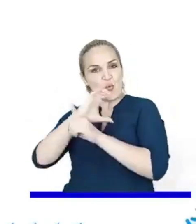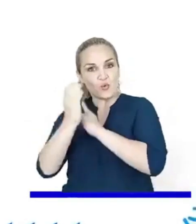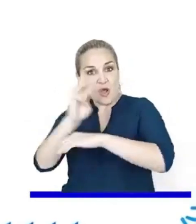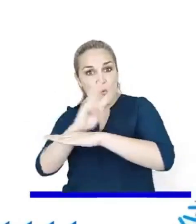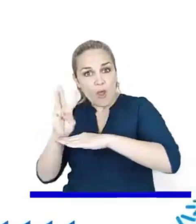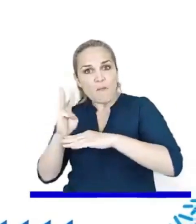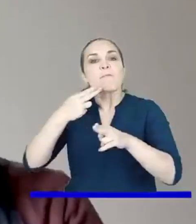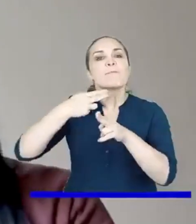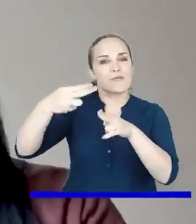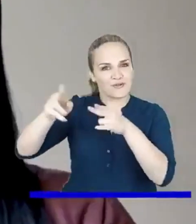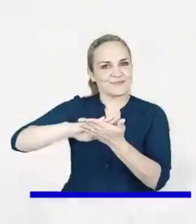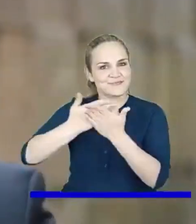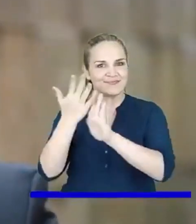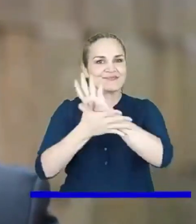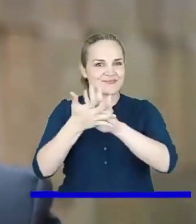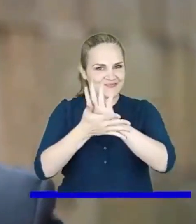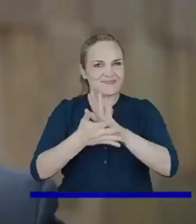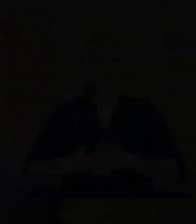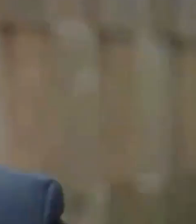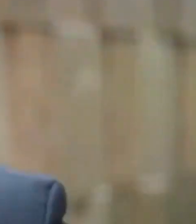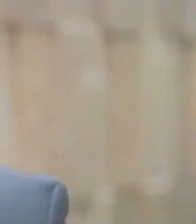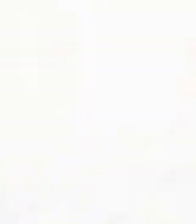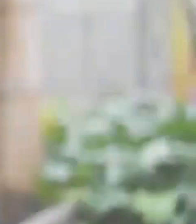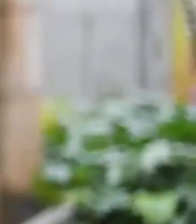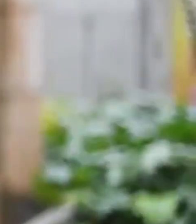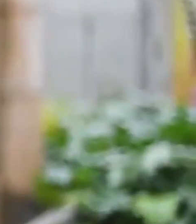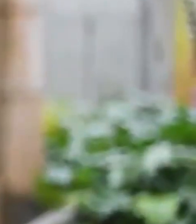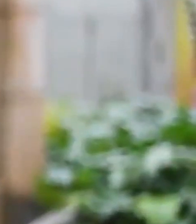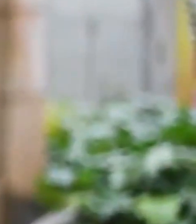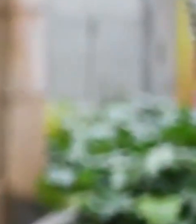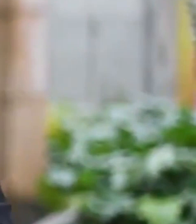Cultura, estará de manera accesible en lengua de señas colombiana.